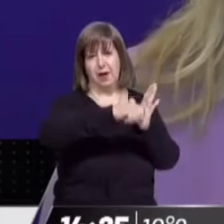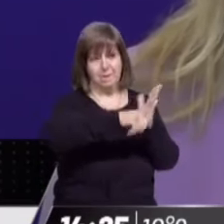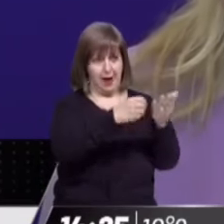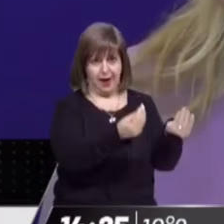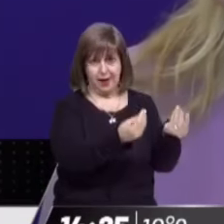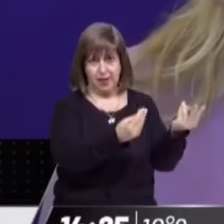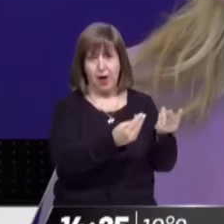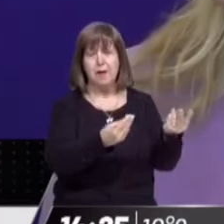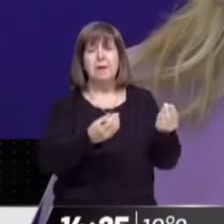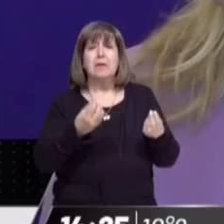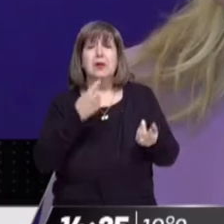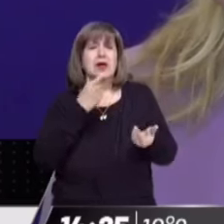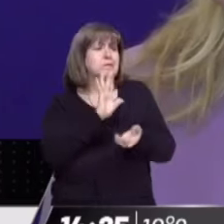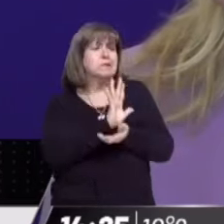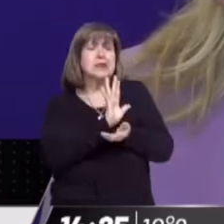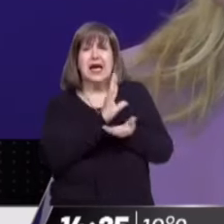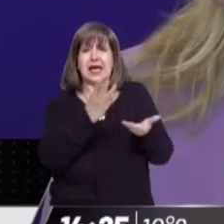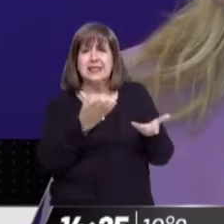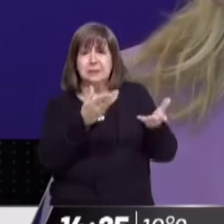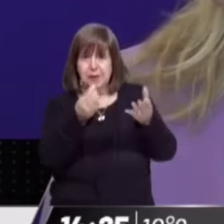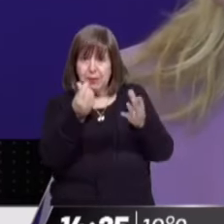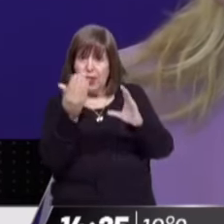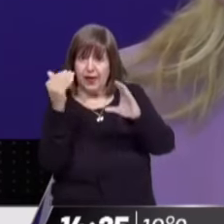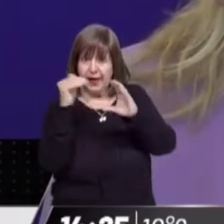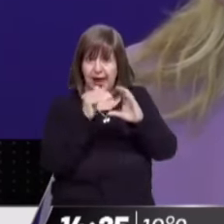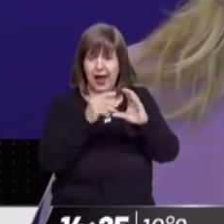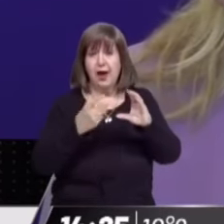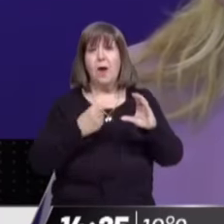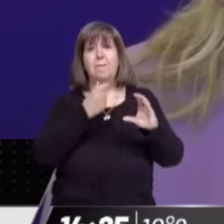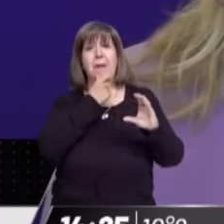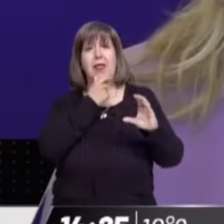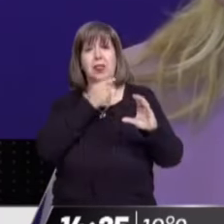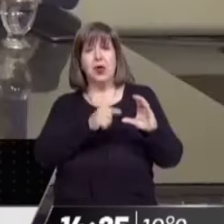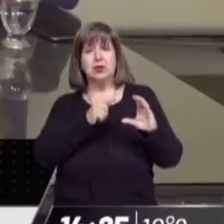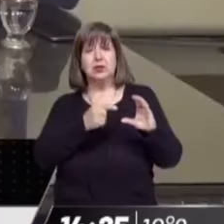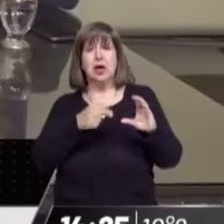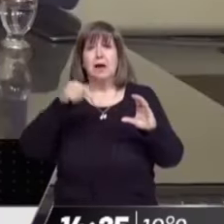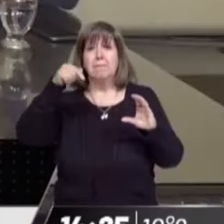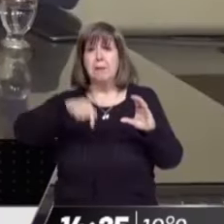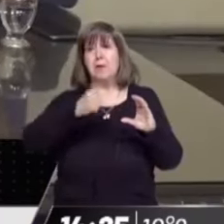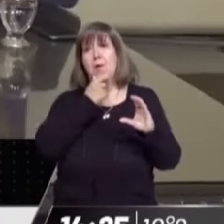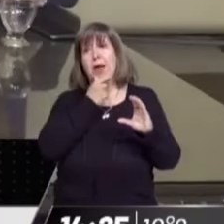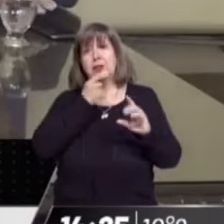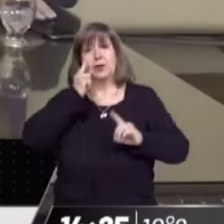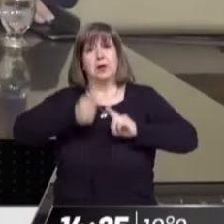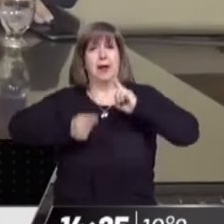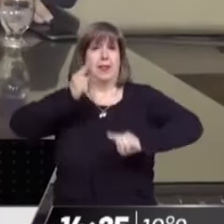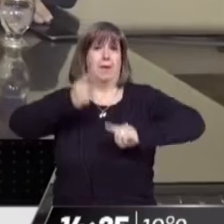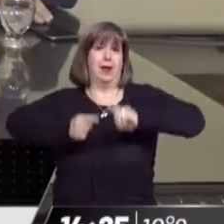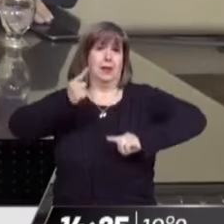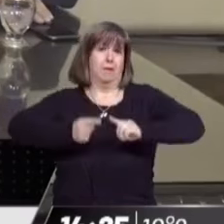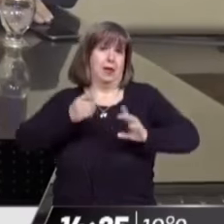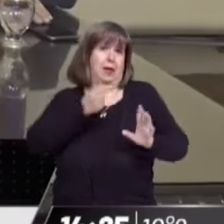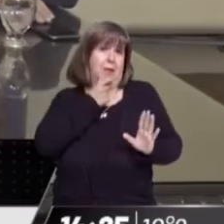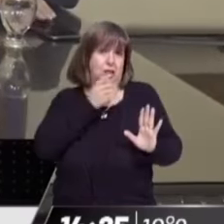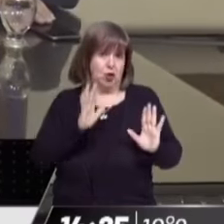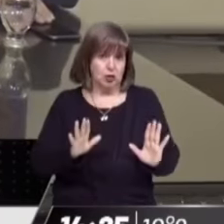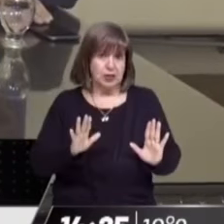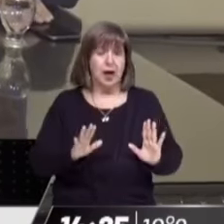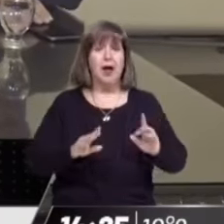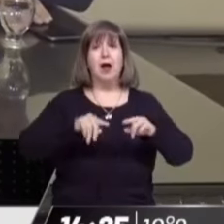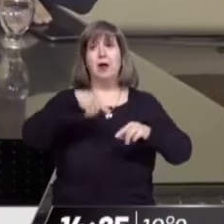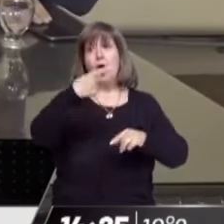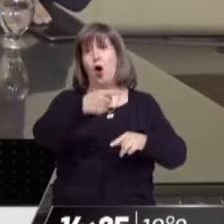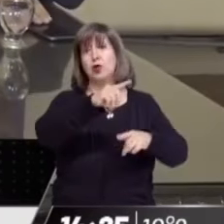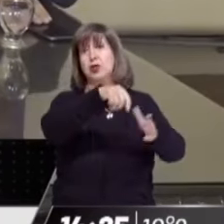En definitiva lo que está diciendo es que los fondos que corresponden a la provincia de Mendoza se discuten en la provincia de Mendoza Entonces lo demás ya